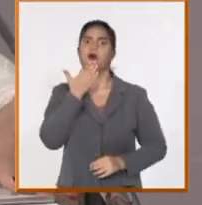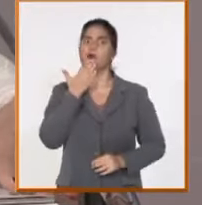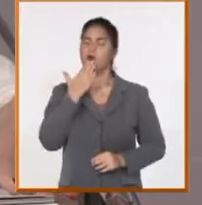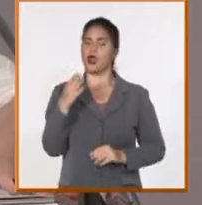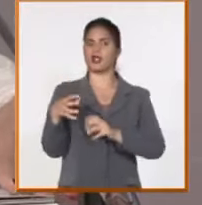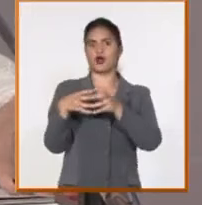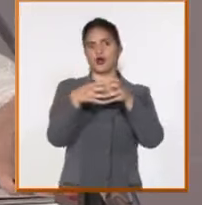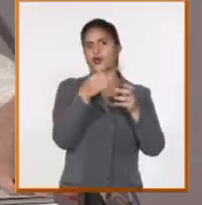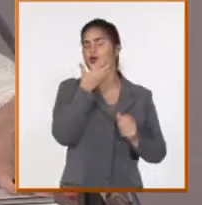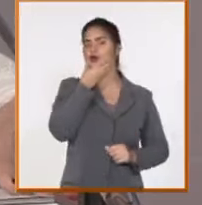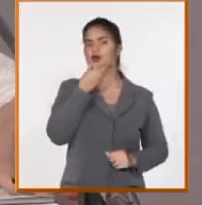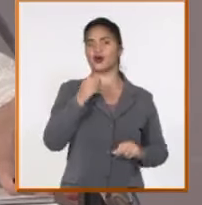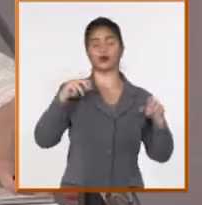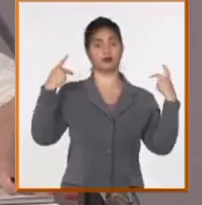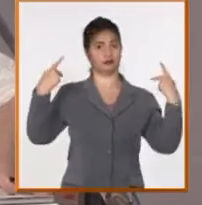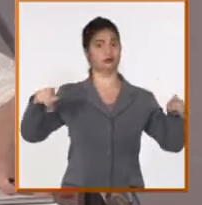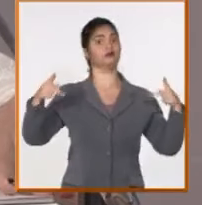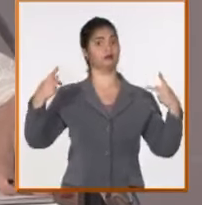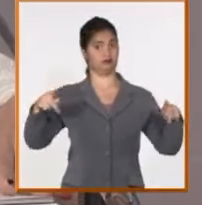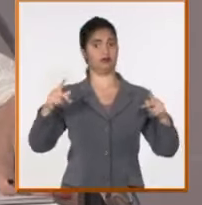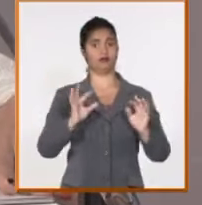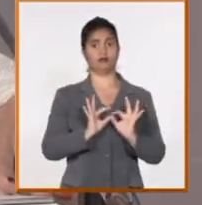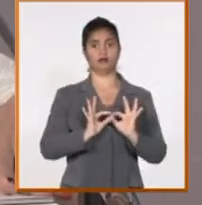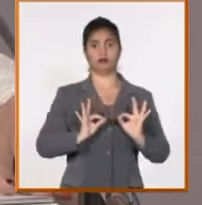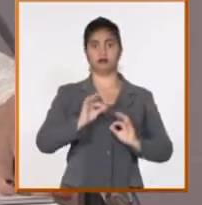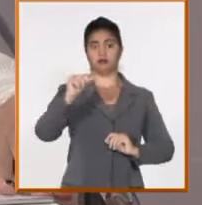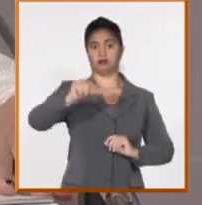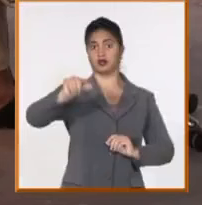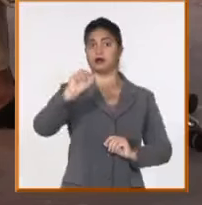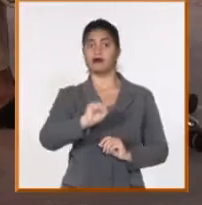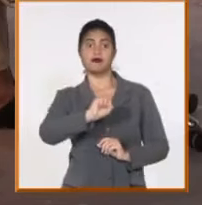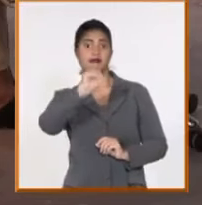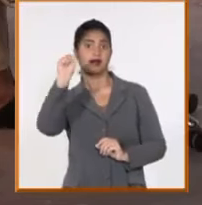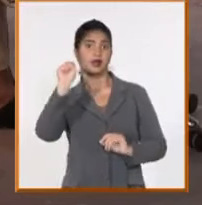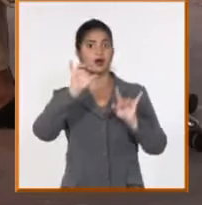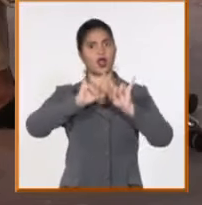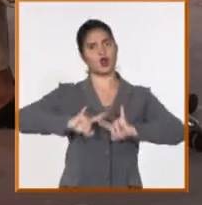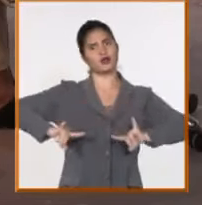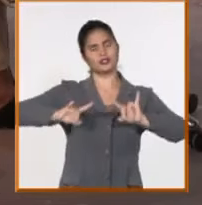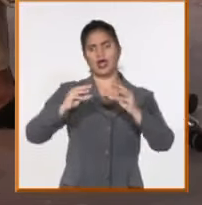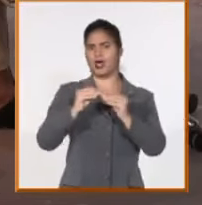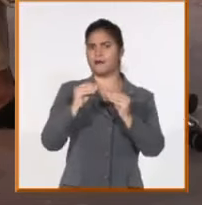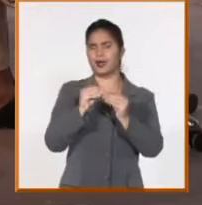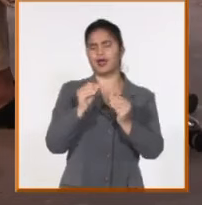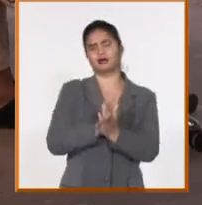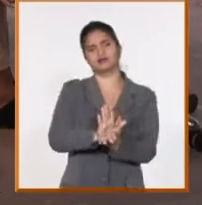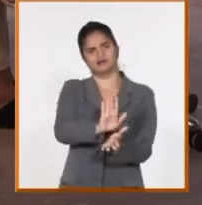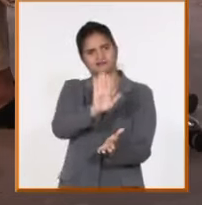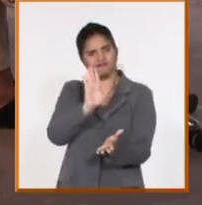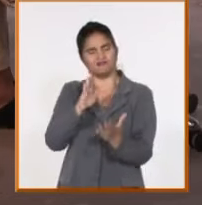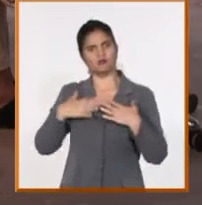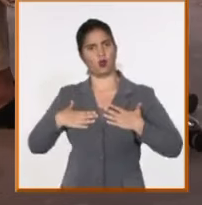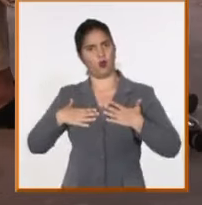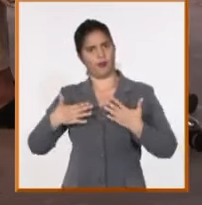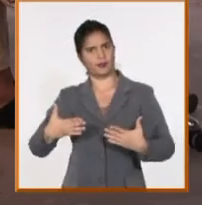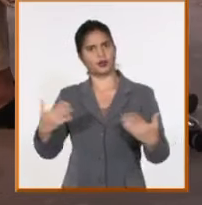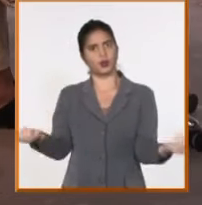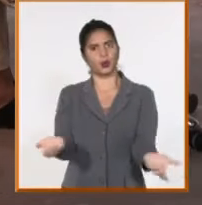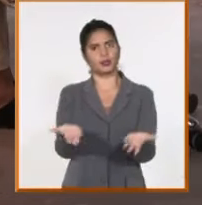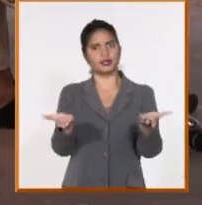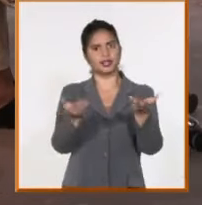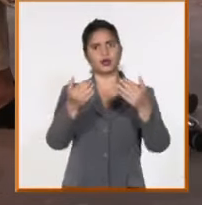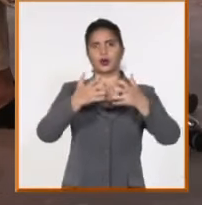jóvenes especializados en y universitarios muy comprometidos con el desarrollo tanto de la industria como el